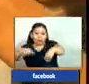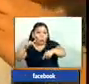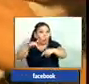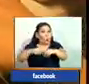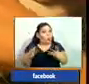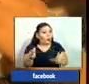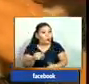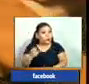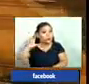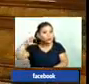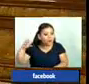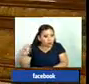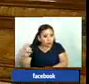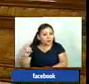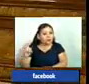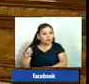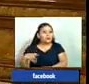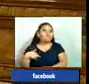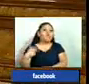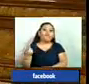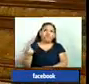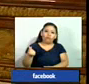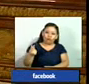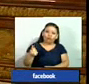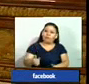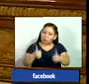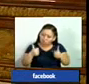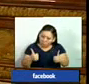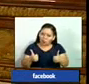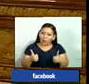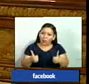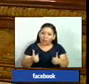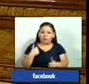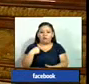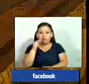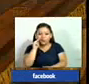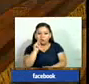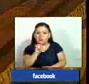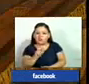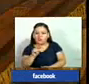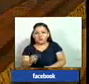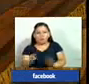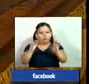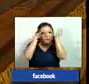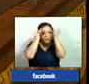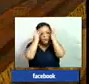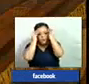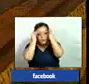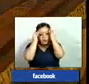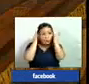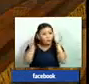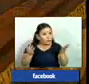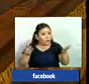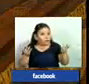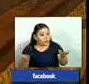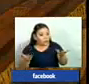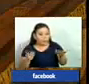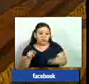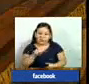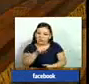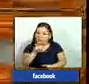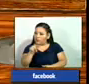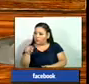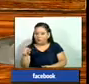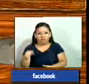llegado a 30 y aunque económicamente les beneficia ven con preocupación lo que está pasando lamentan que la